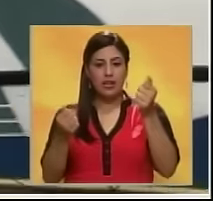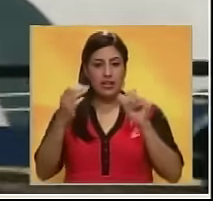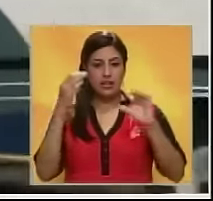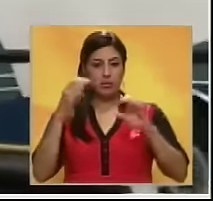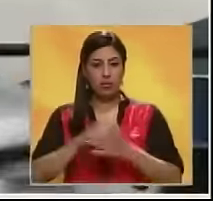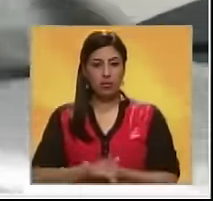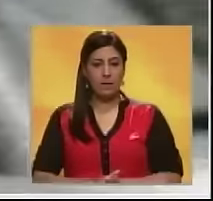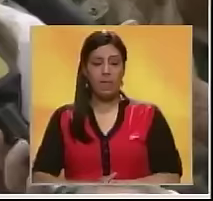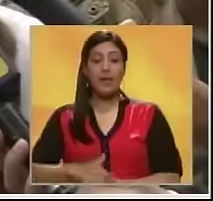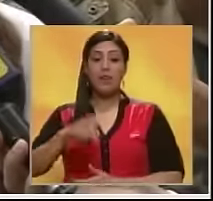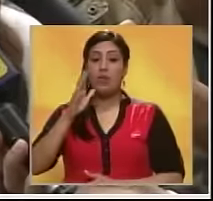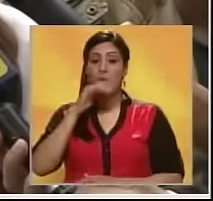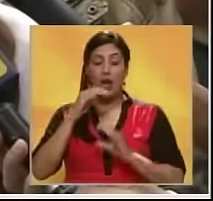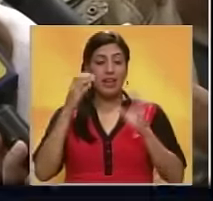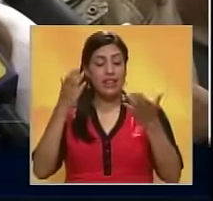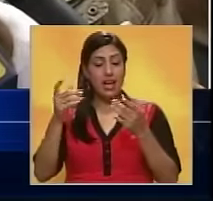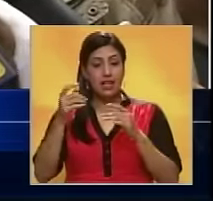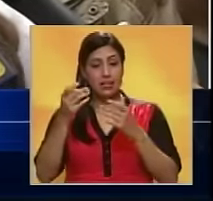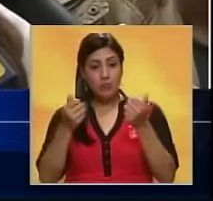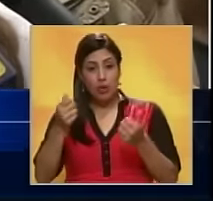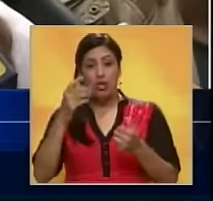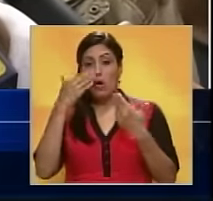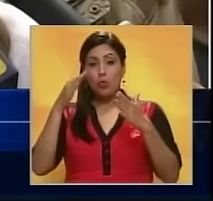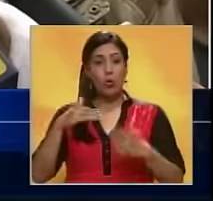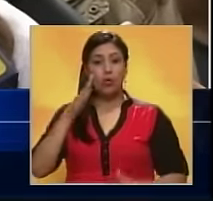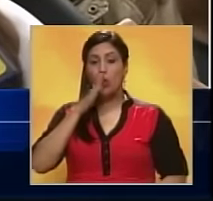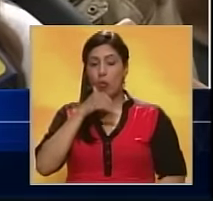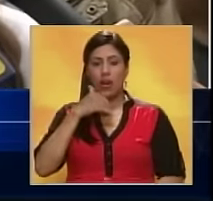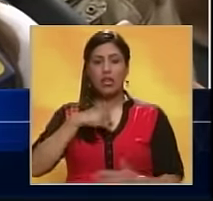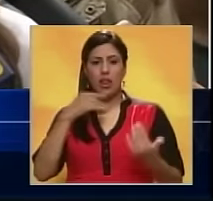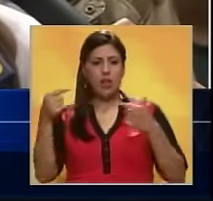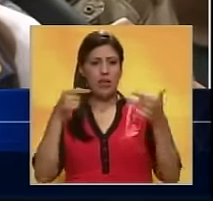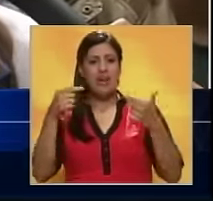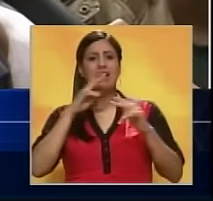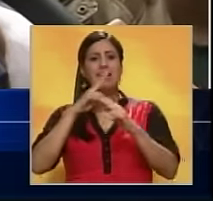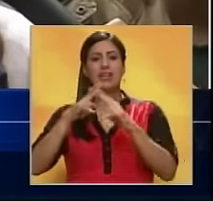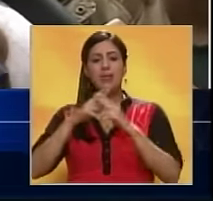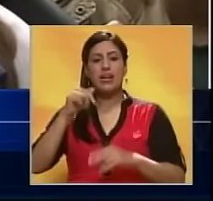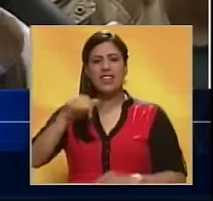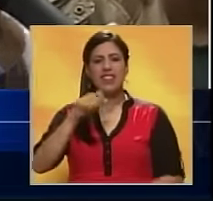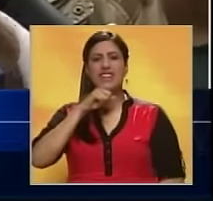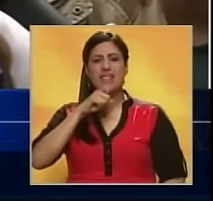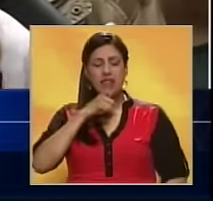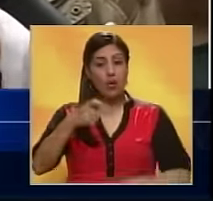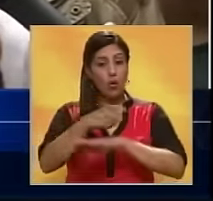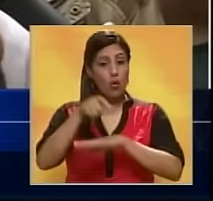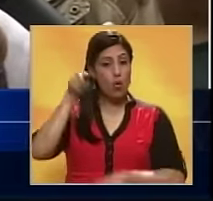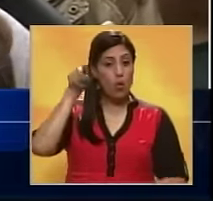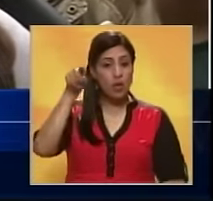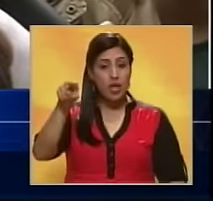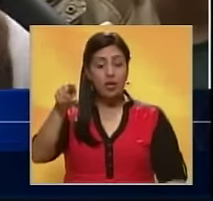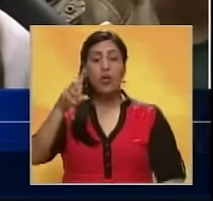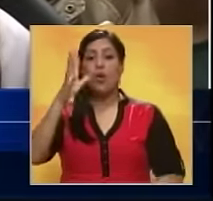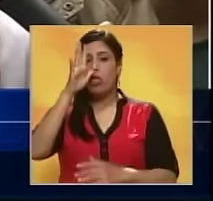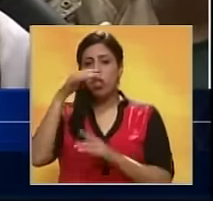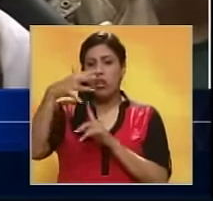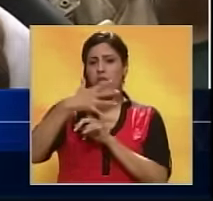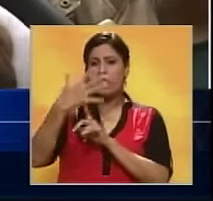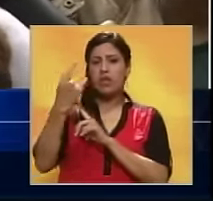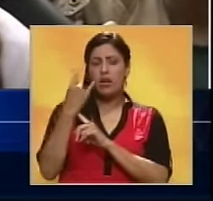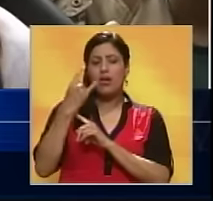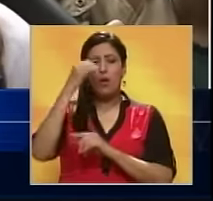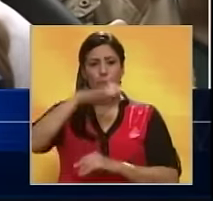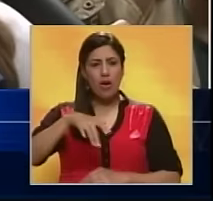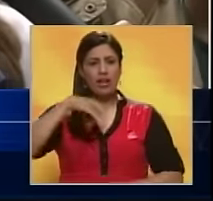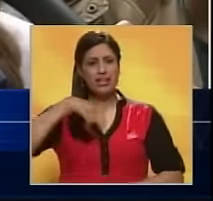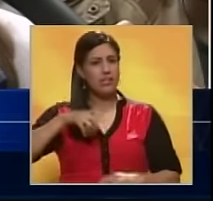transporte. Ni transportes ni estudiantes tienen la pelota. Quien tiene que dar respuesta esta vez es el gobierno, que juega con las necesidades